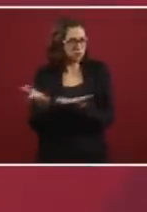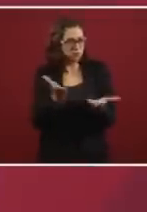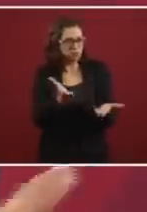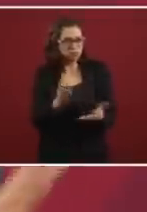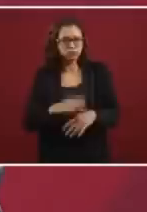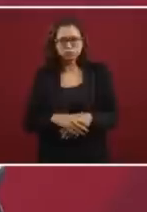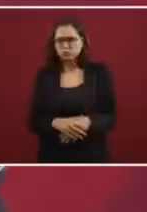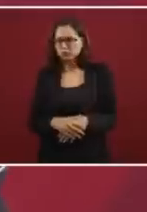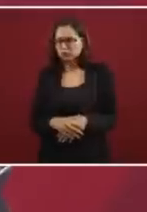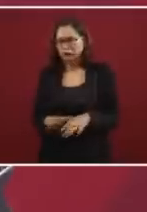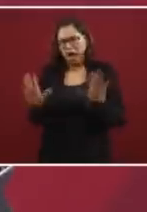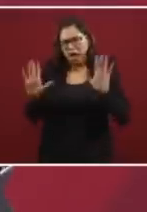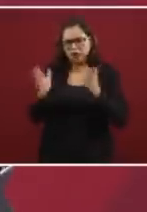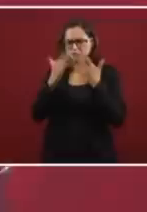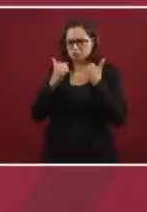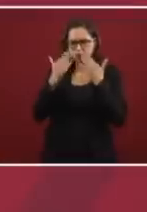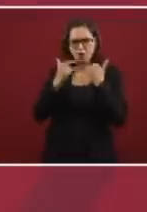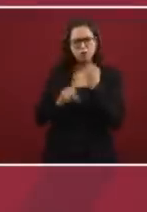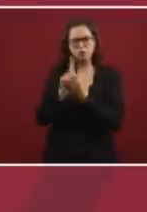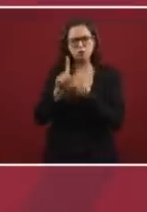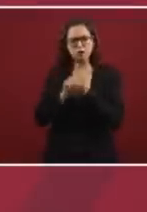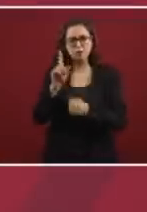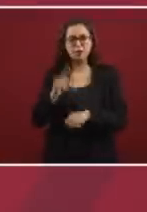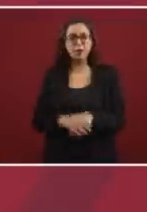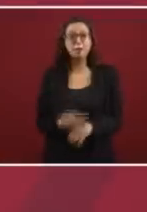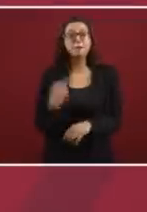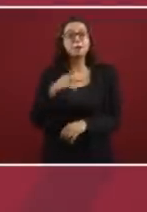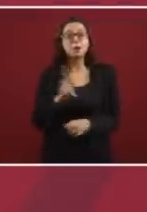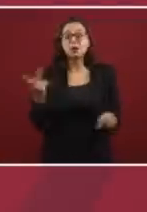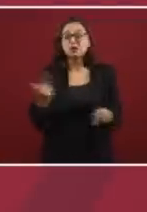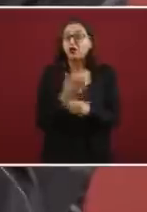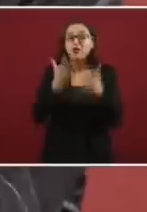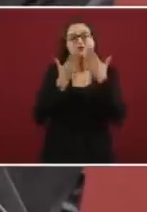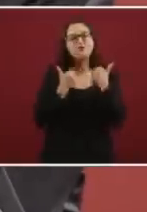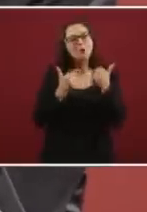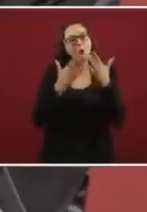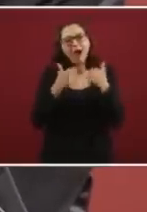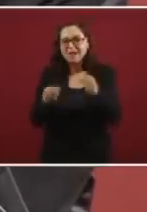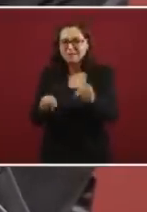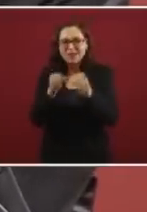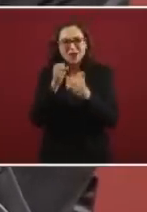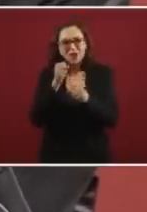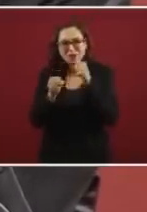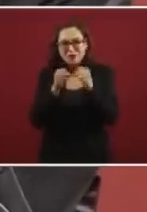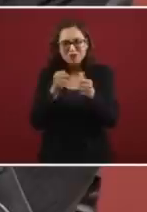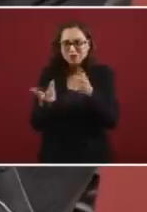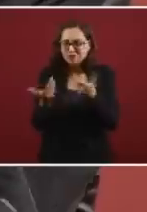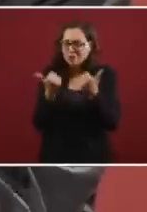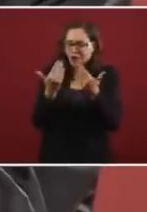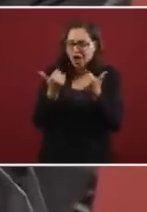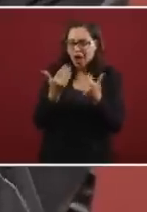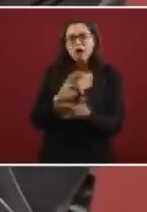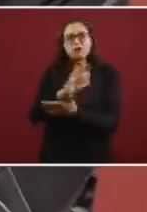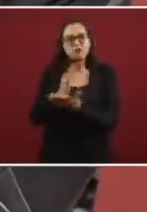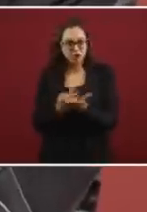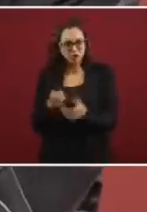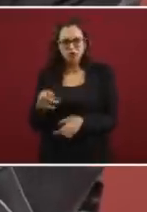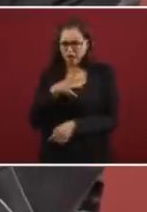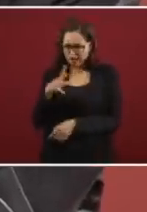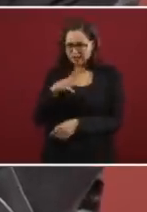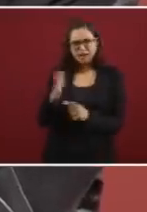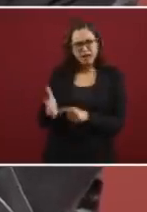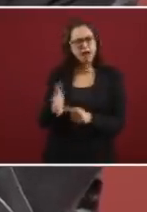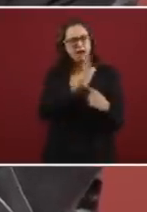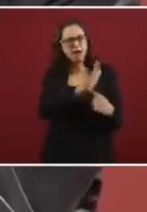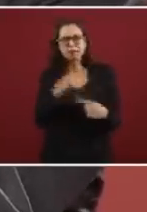ya no hay problema pero resulta que no aparece en los micrófonos está la factura